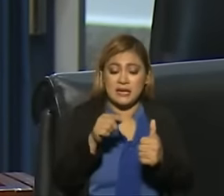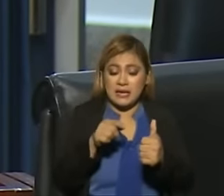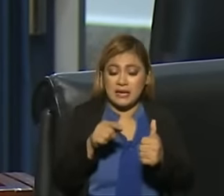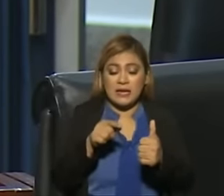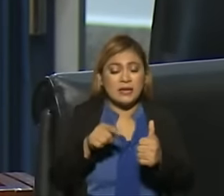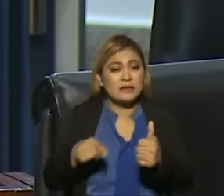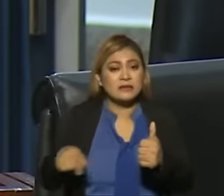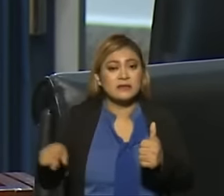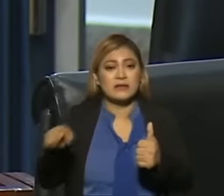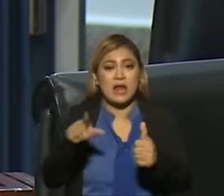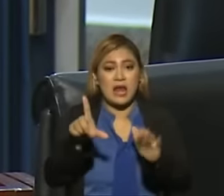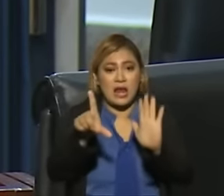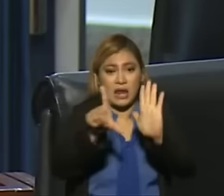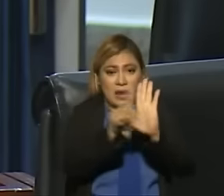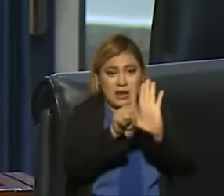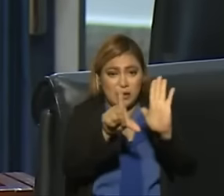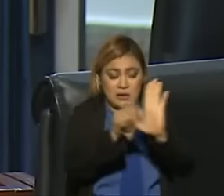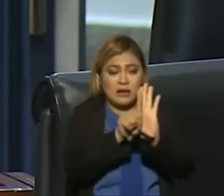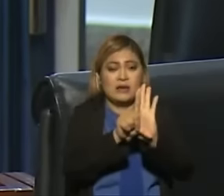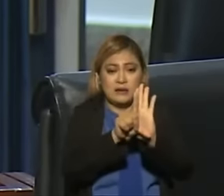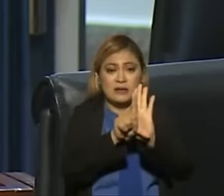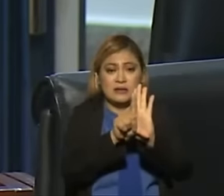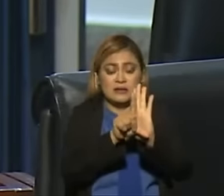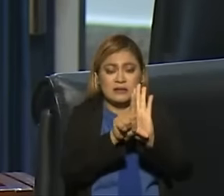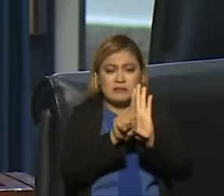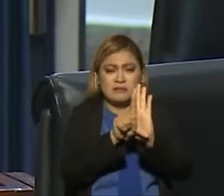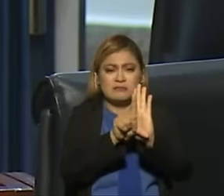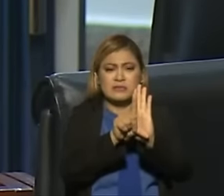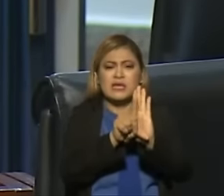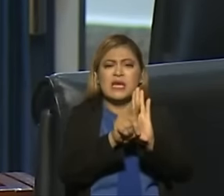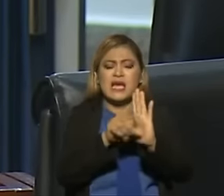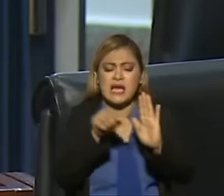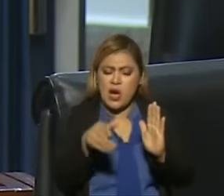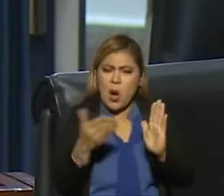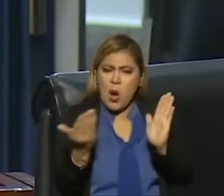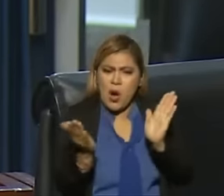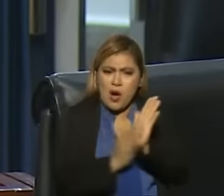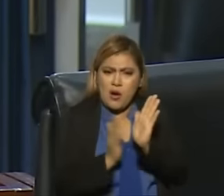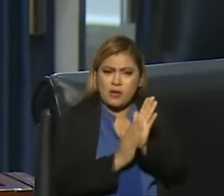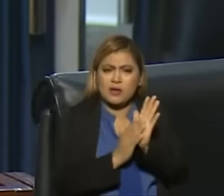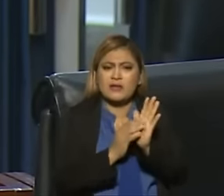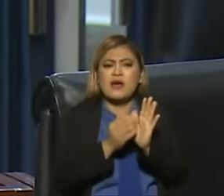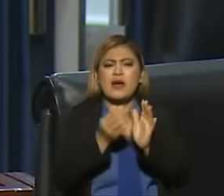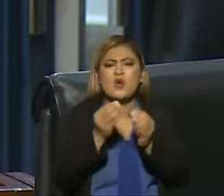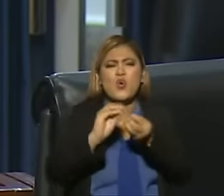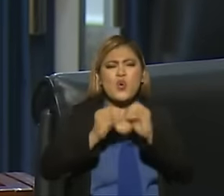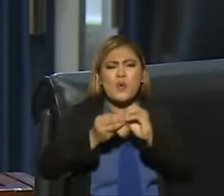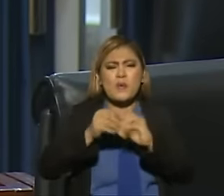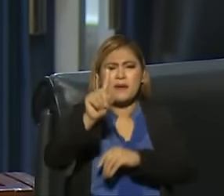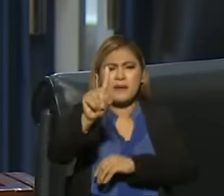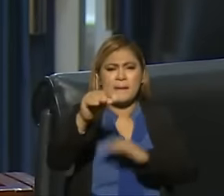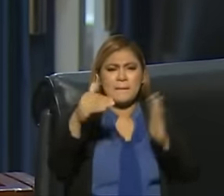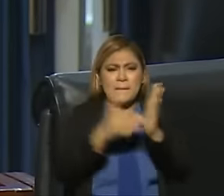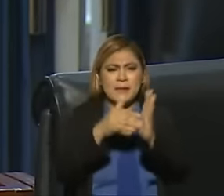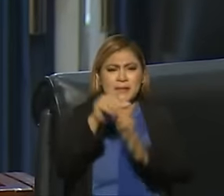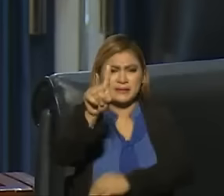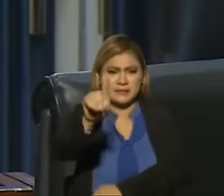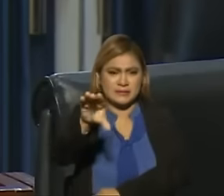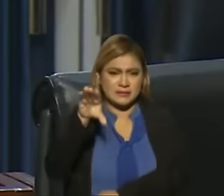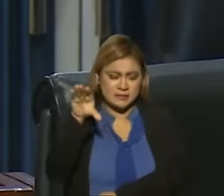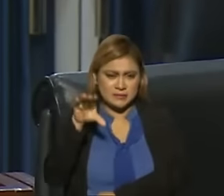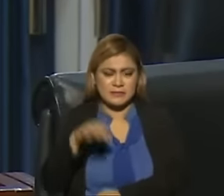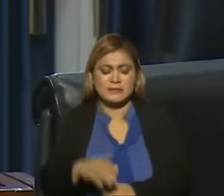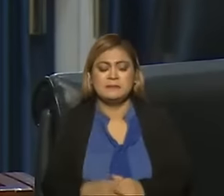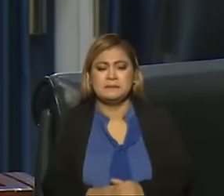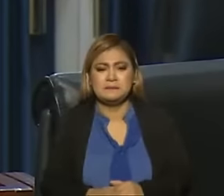46ª Ley Aplicable y Solución de Controversias de este contrato 1100. Aquí se señala, y